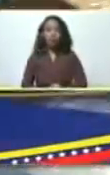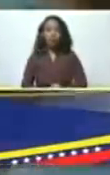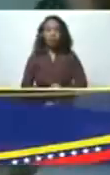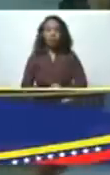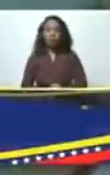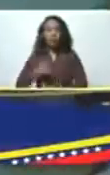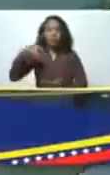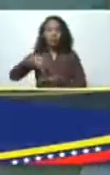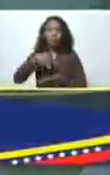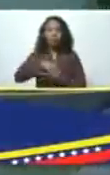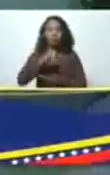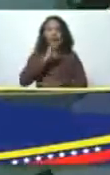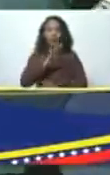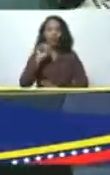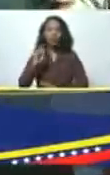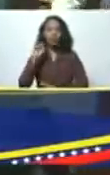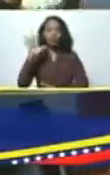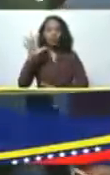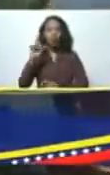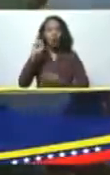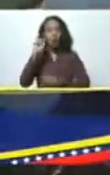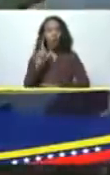alpina de 5.5 litros.